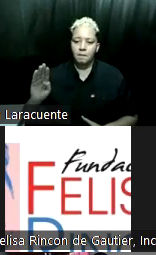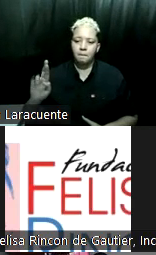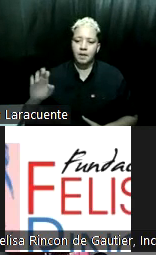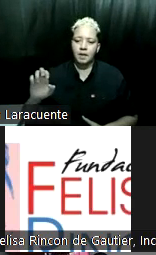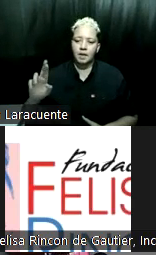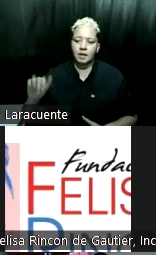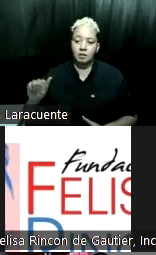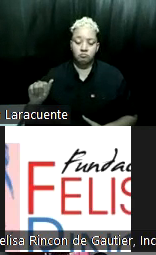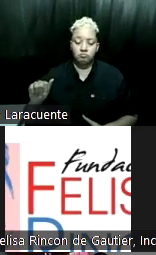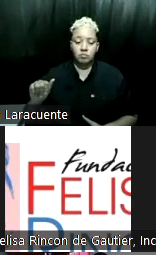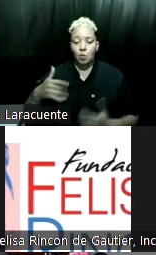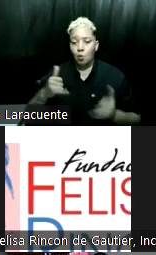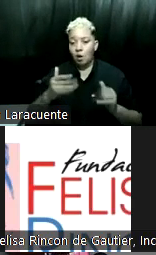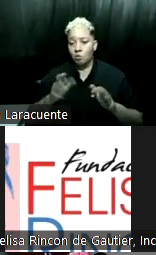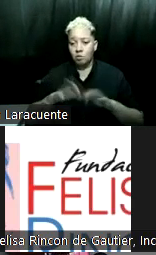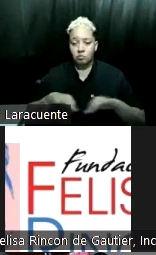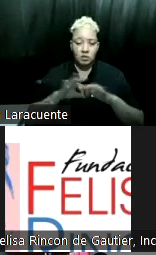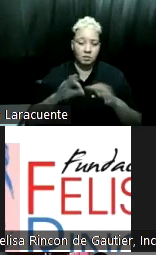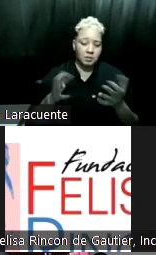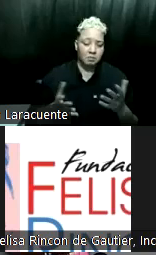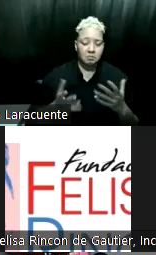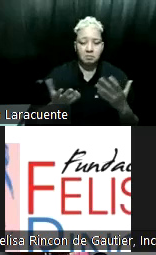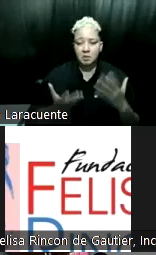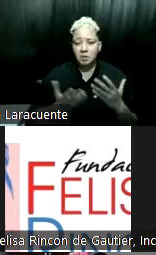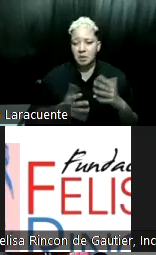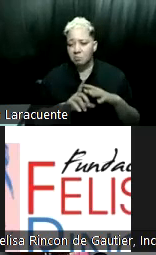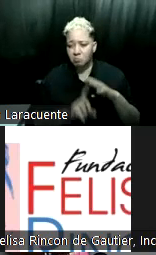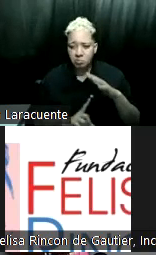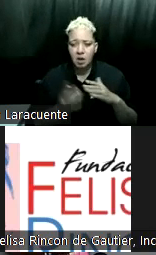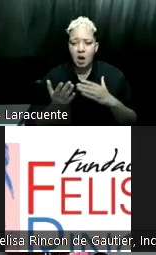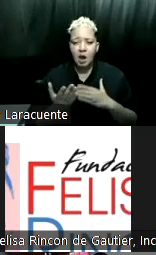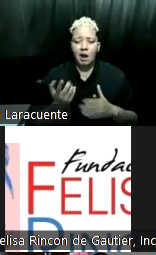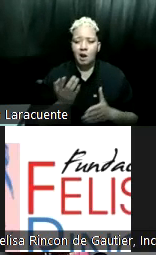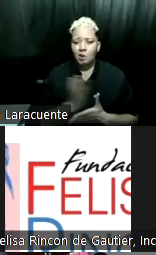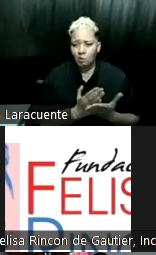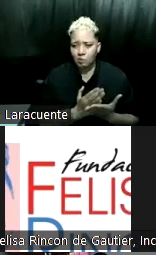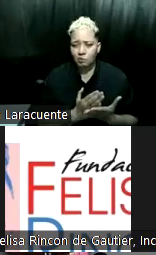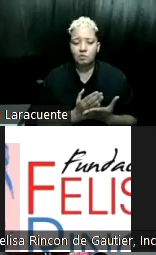grandes jugadores, quizás obviamente se me están quedando eh,